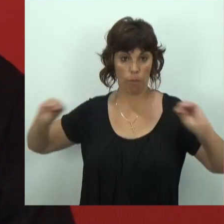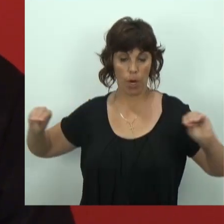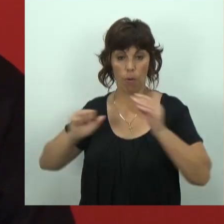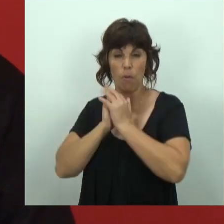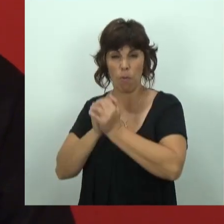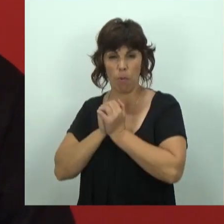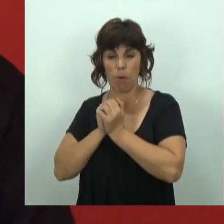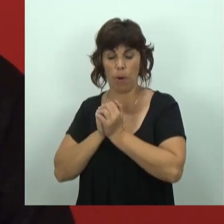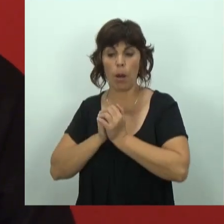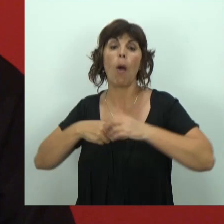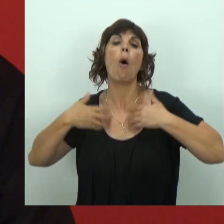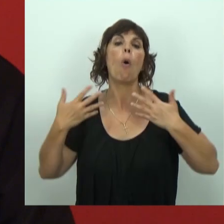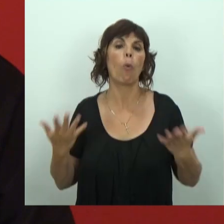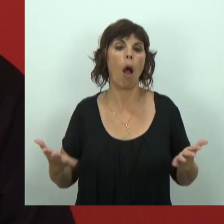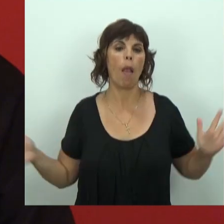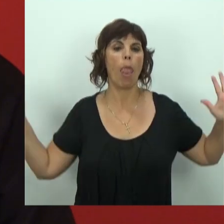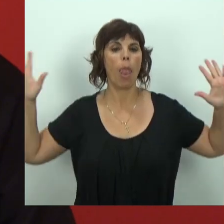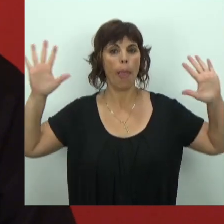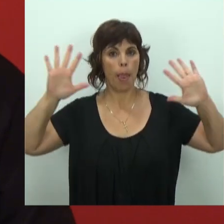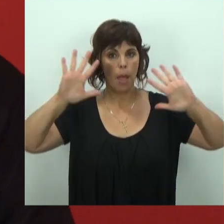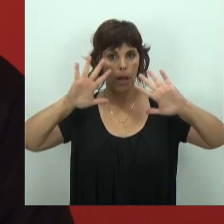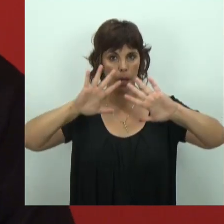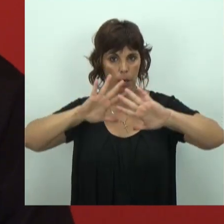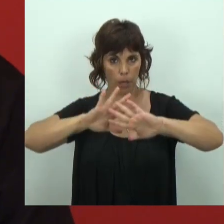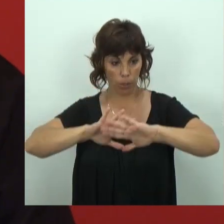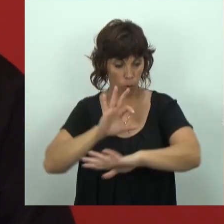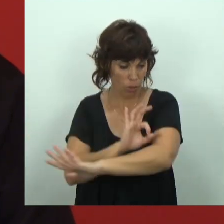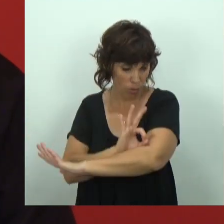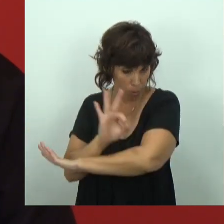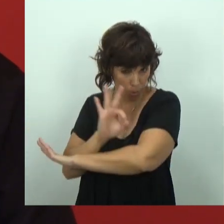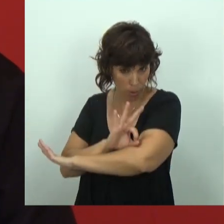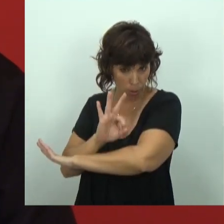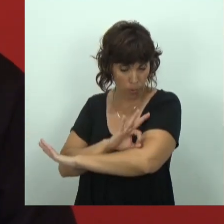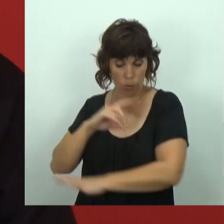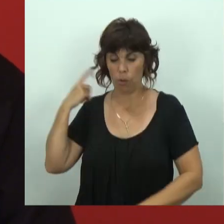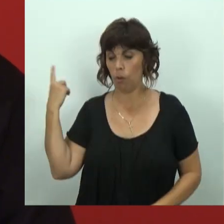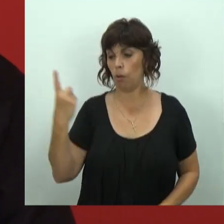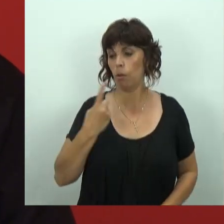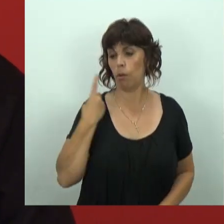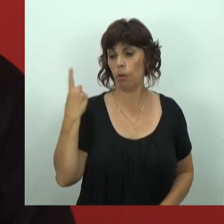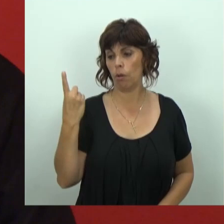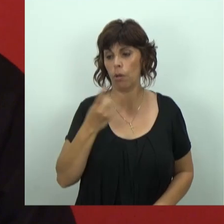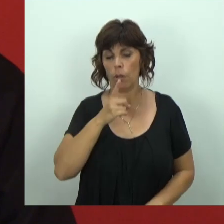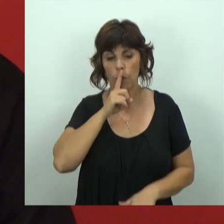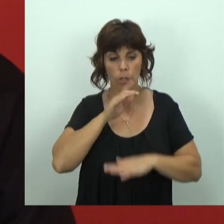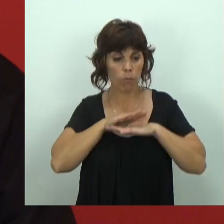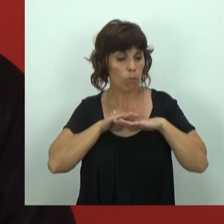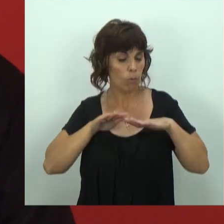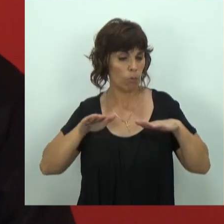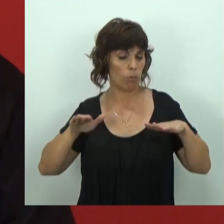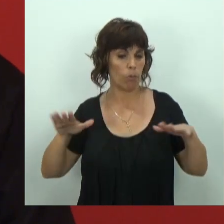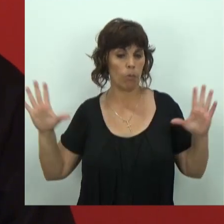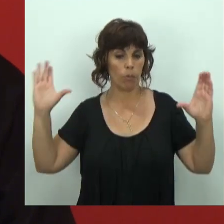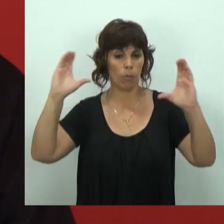es en las noches, en la soledad, en el silencio, en